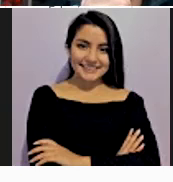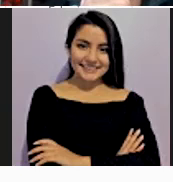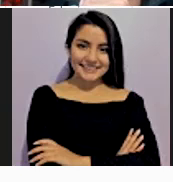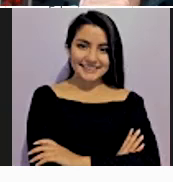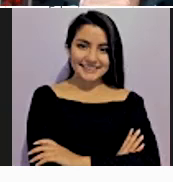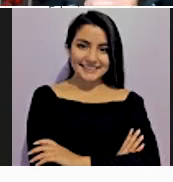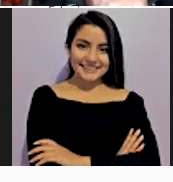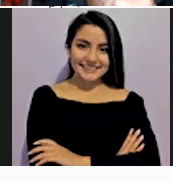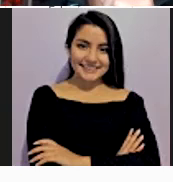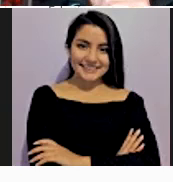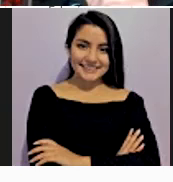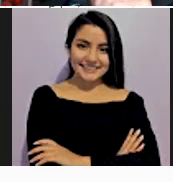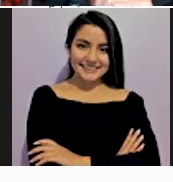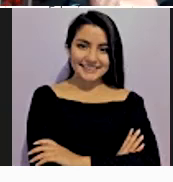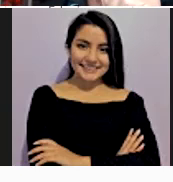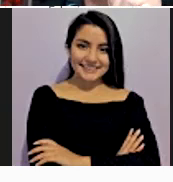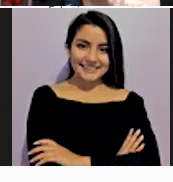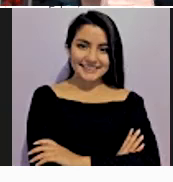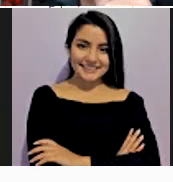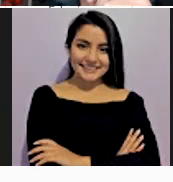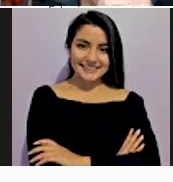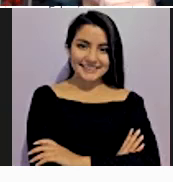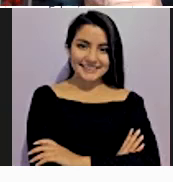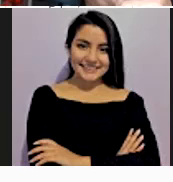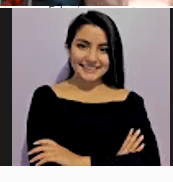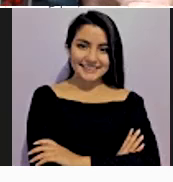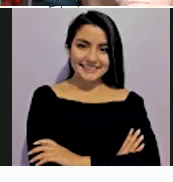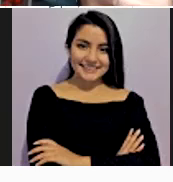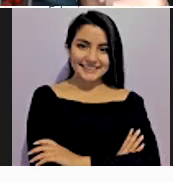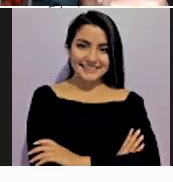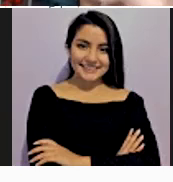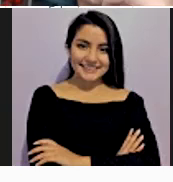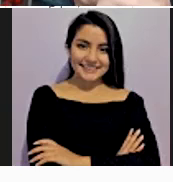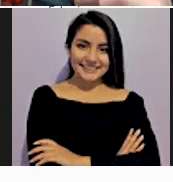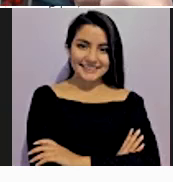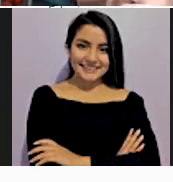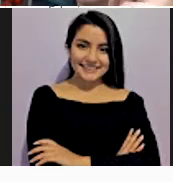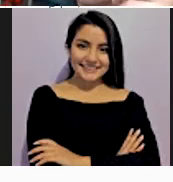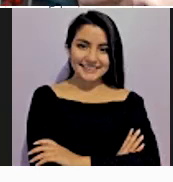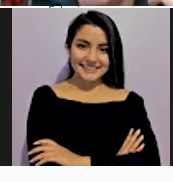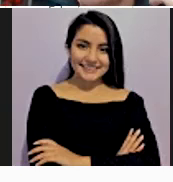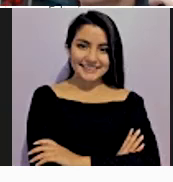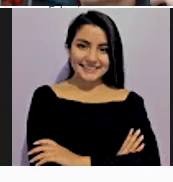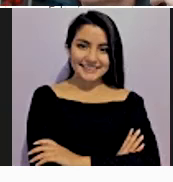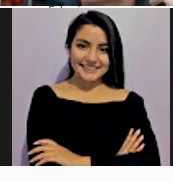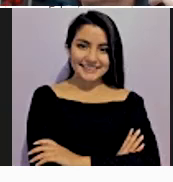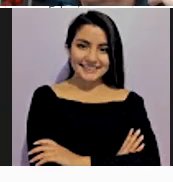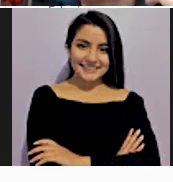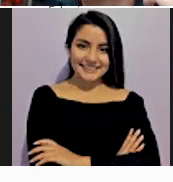al año. ¿Por qué? Porque yo hago la planificación de mi embalse para manejo y operación de embalse